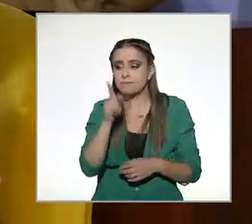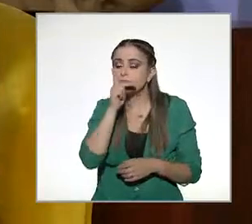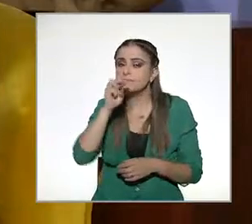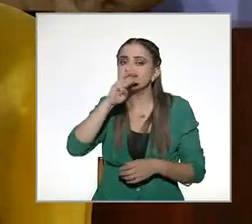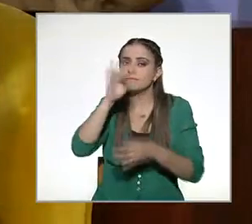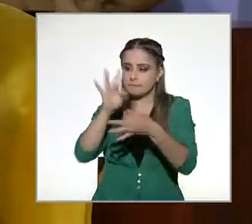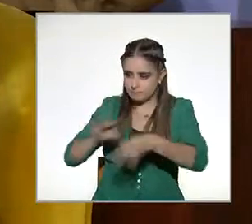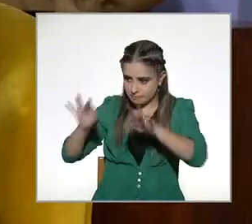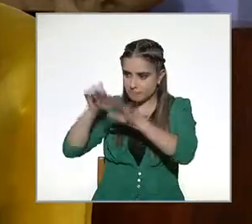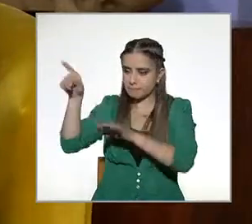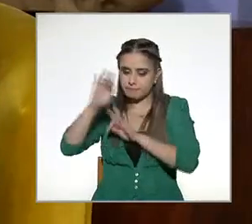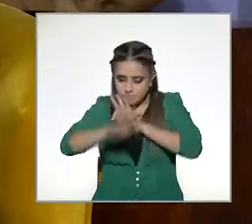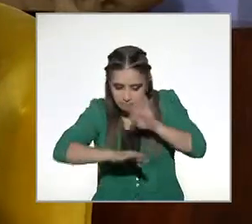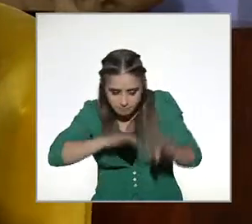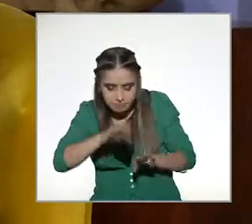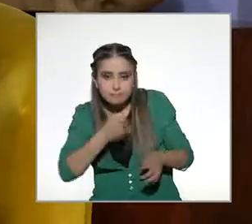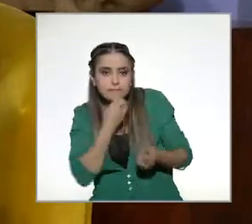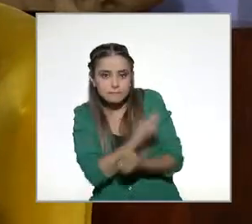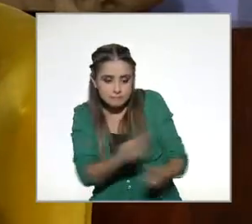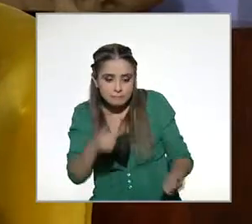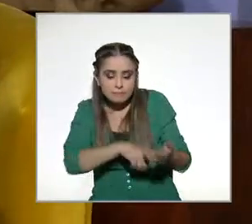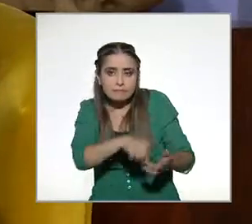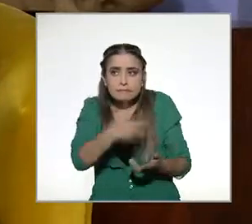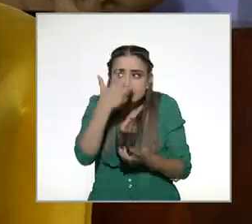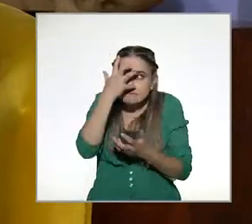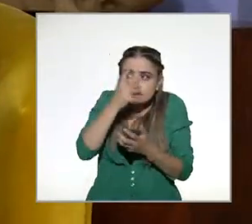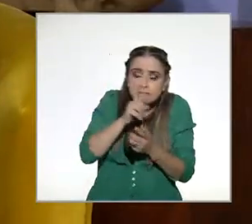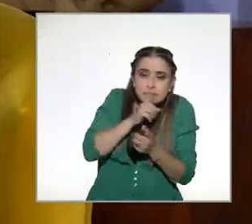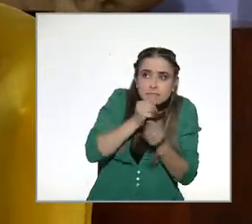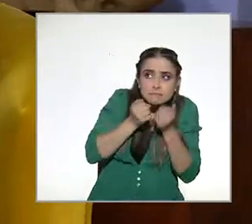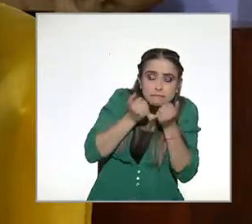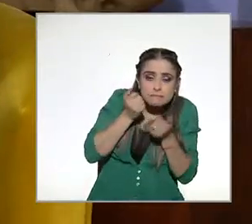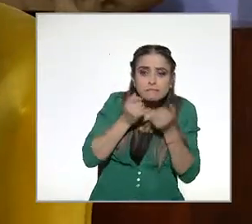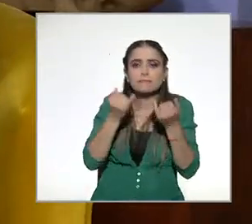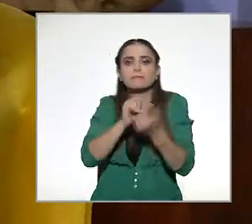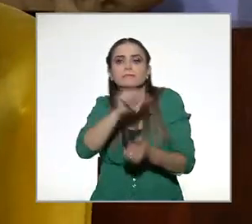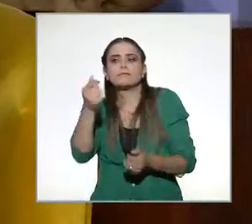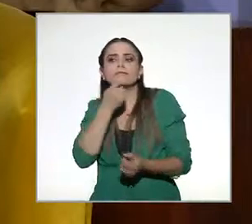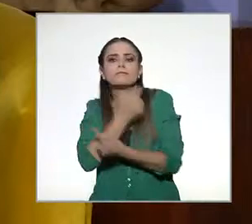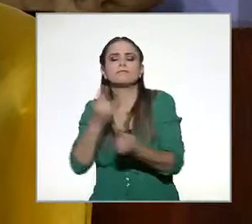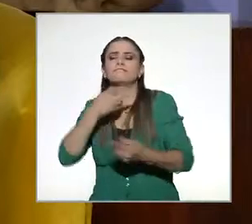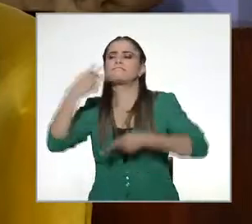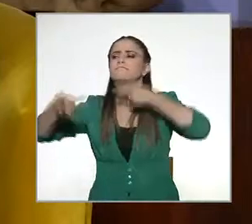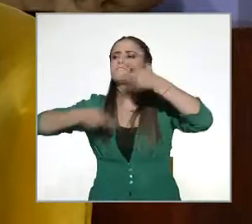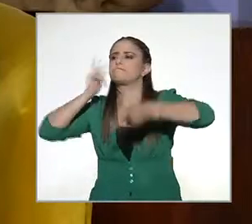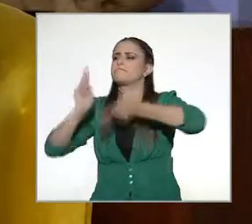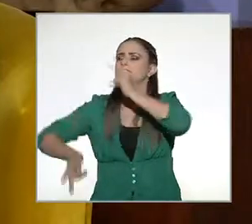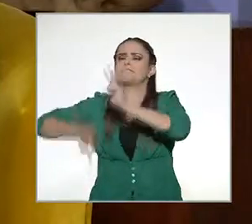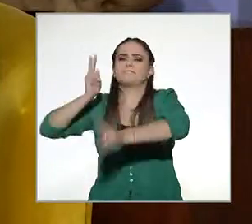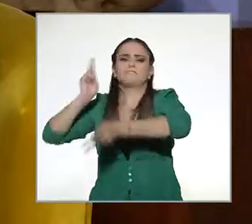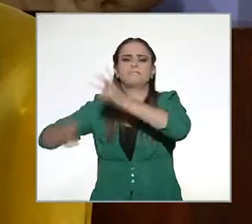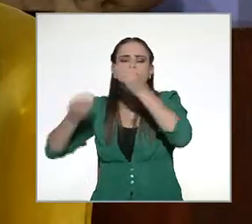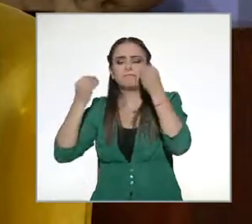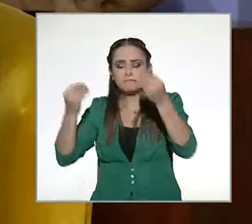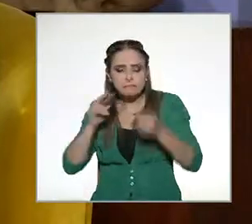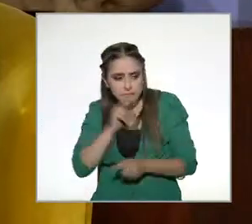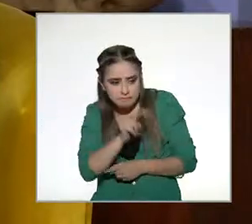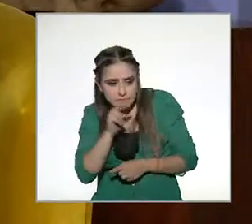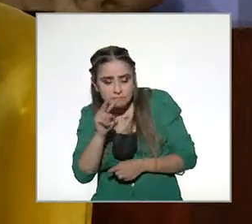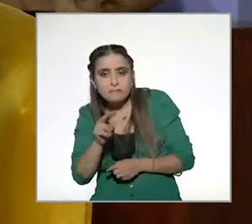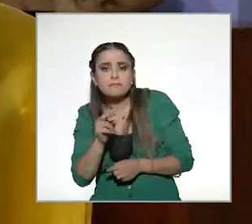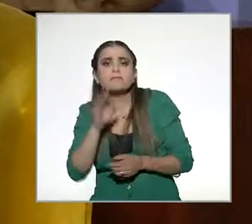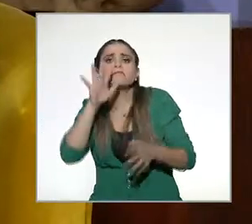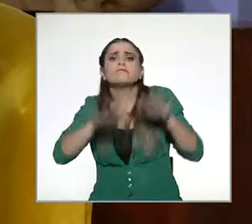cómo tratar a los niños introvertidos y también a los extrovertidos. Pues a veces por la presión social forzamos a los que son introvertidos.